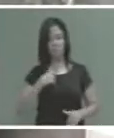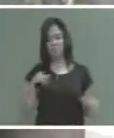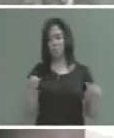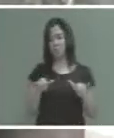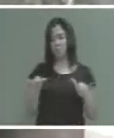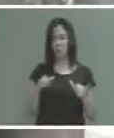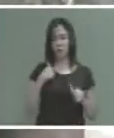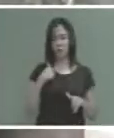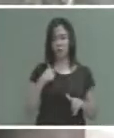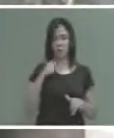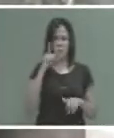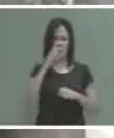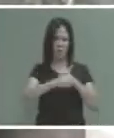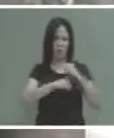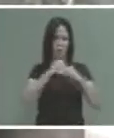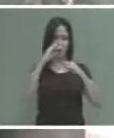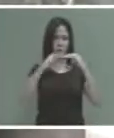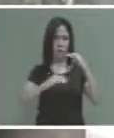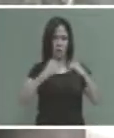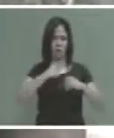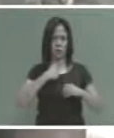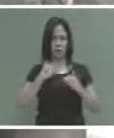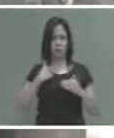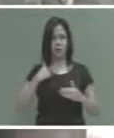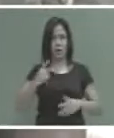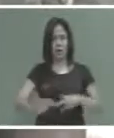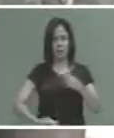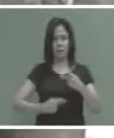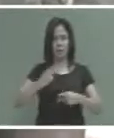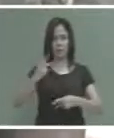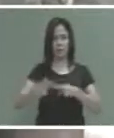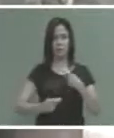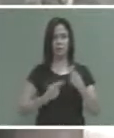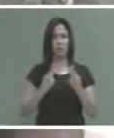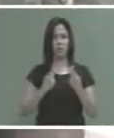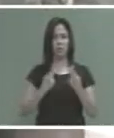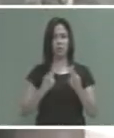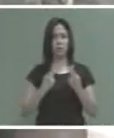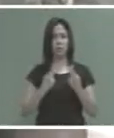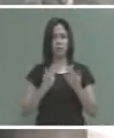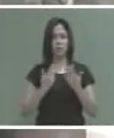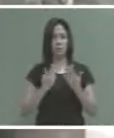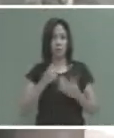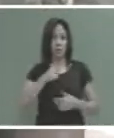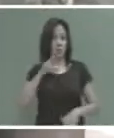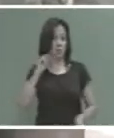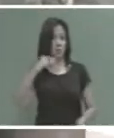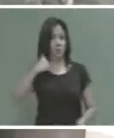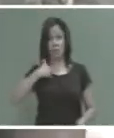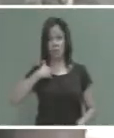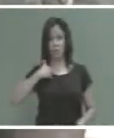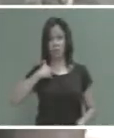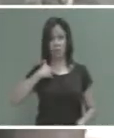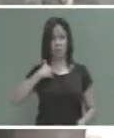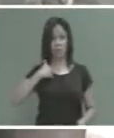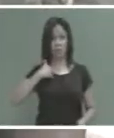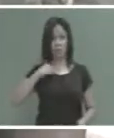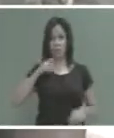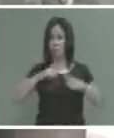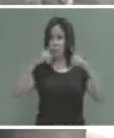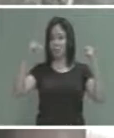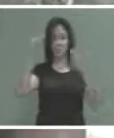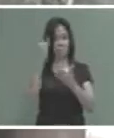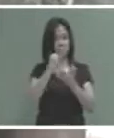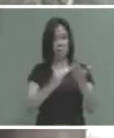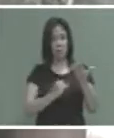año menor que yo, pero tenía esa pasión y tenía ese don que yo no lo tengo, porque yo no me considero un gran dibujante,